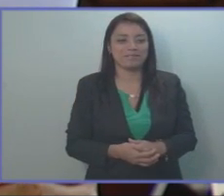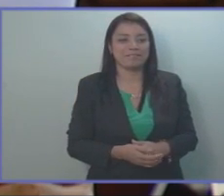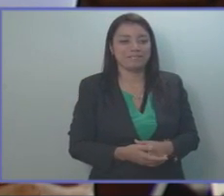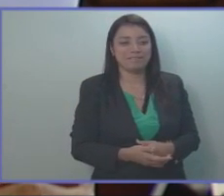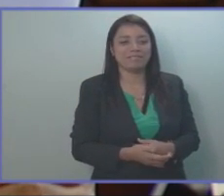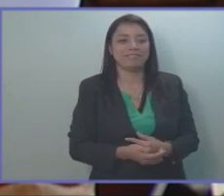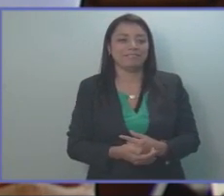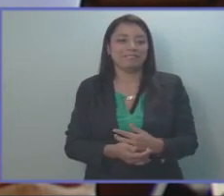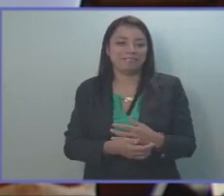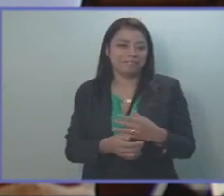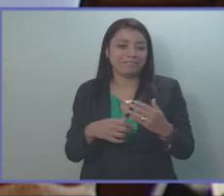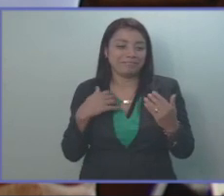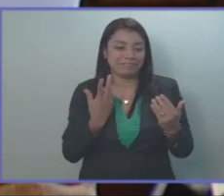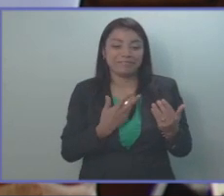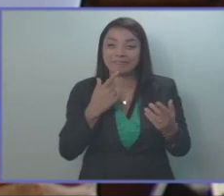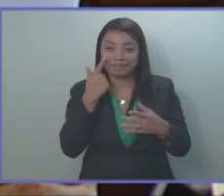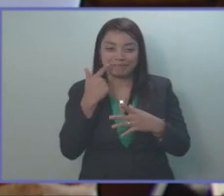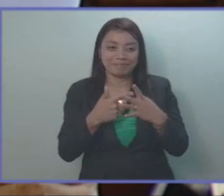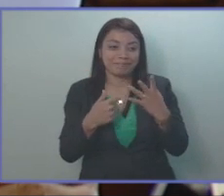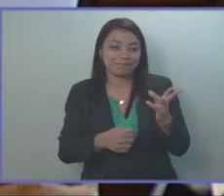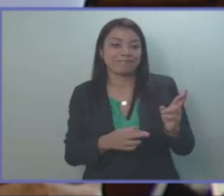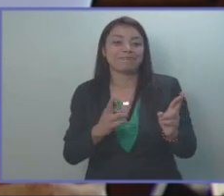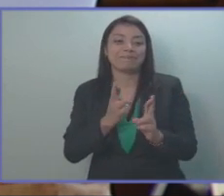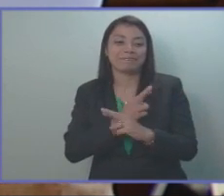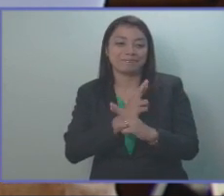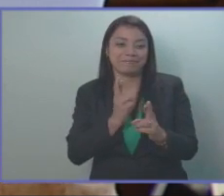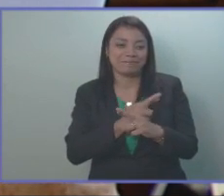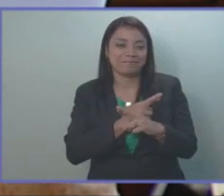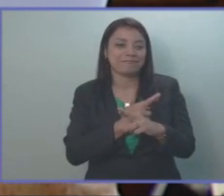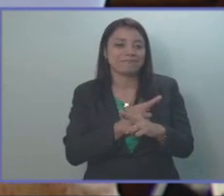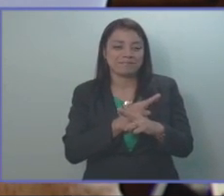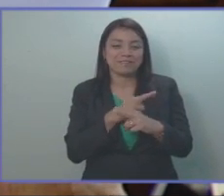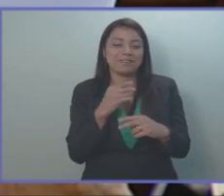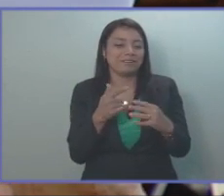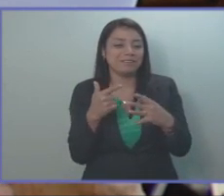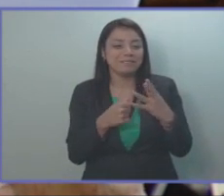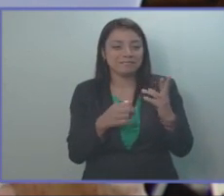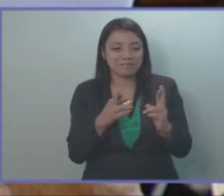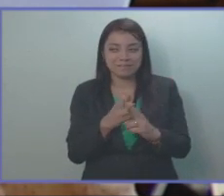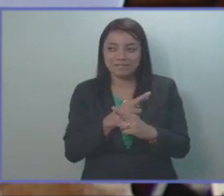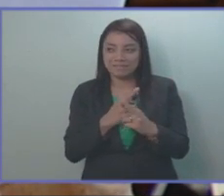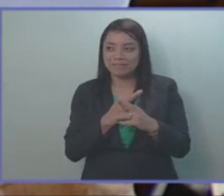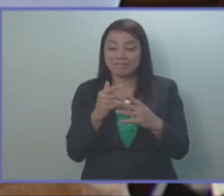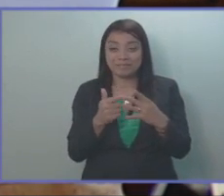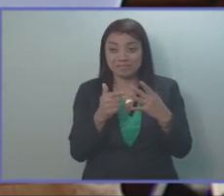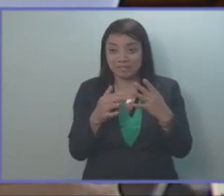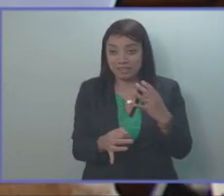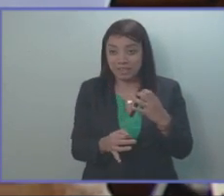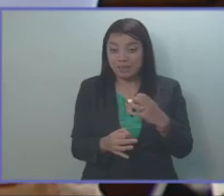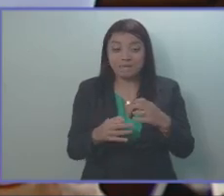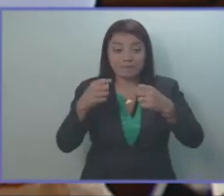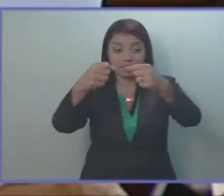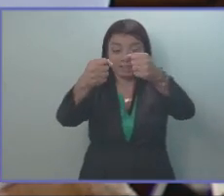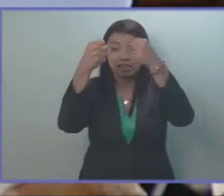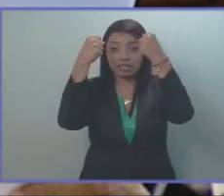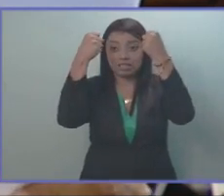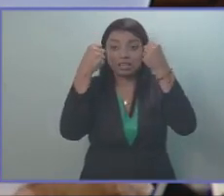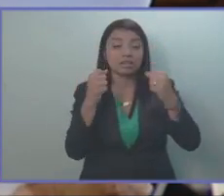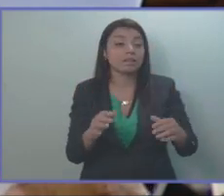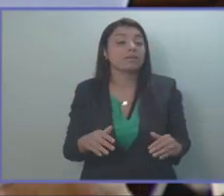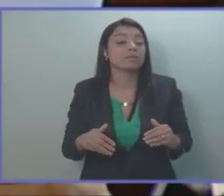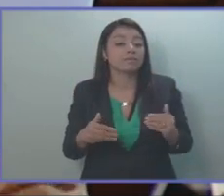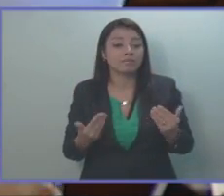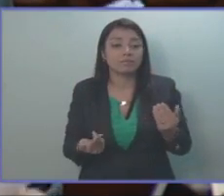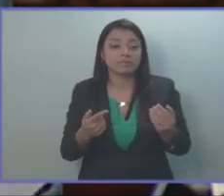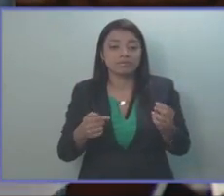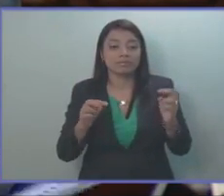es preciso regularlas de forma permanente en la ley penitenciaria y para ello